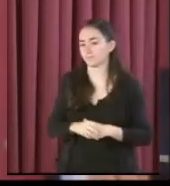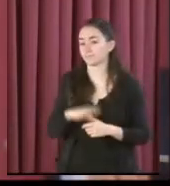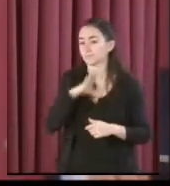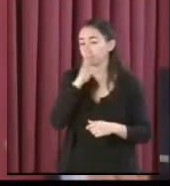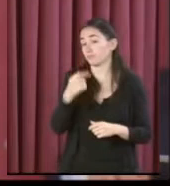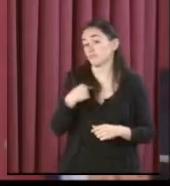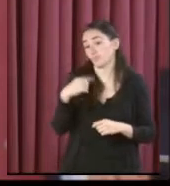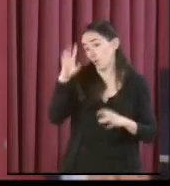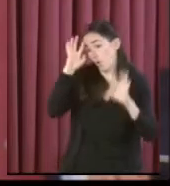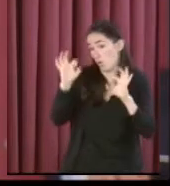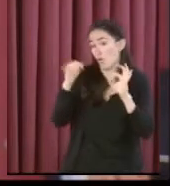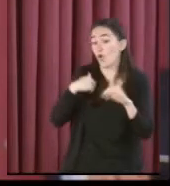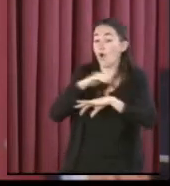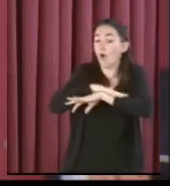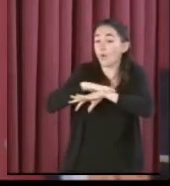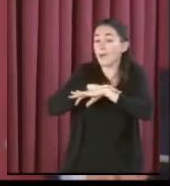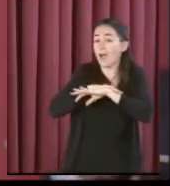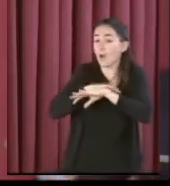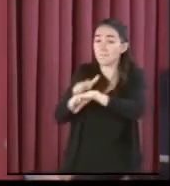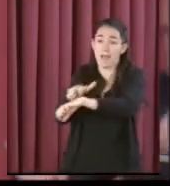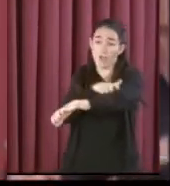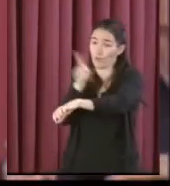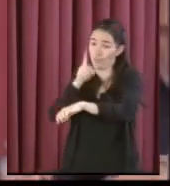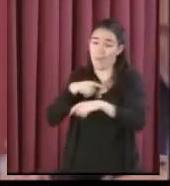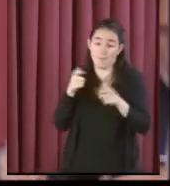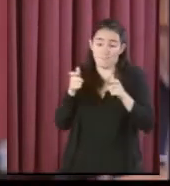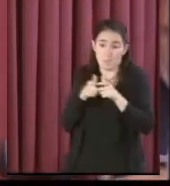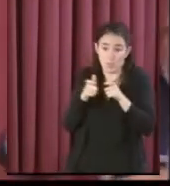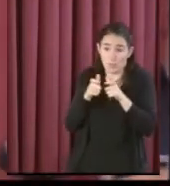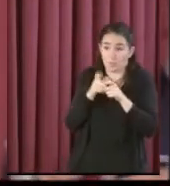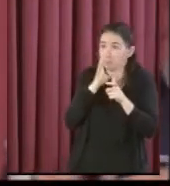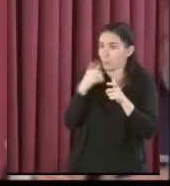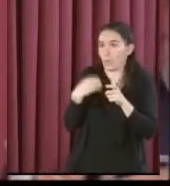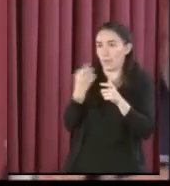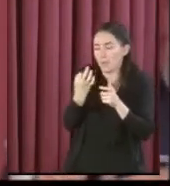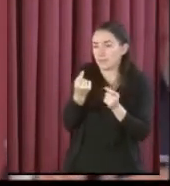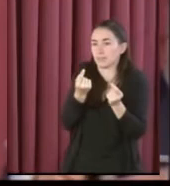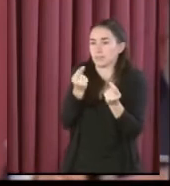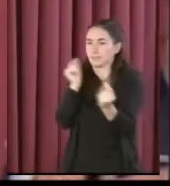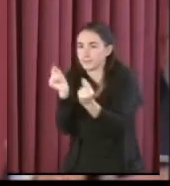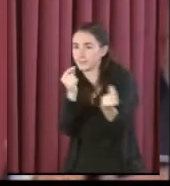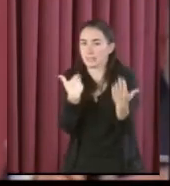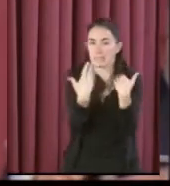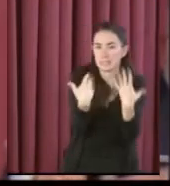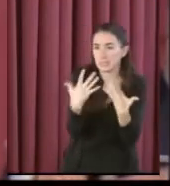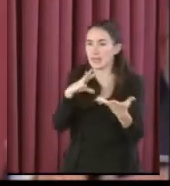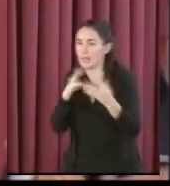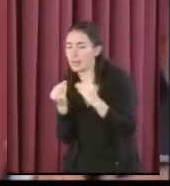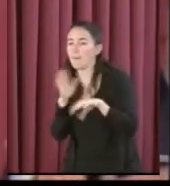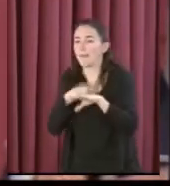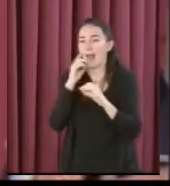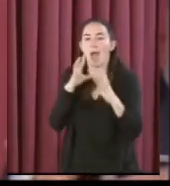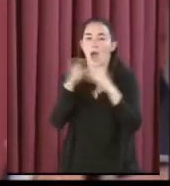un gobierno en minoría debe buscar planteamientos políticos, propiciar acuerdos para dotar de la mayor estabilidad política a la ciudad,